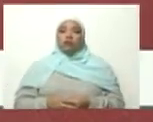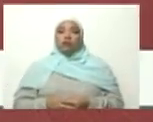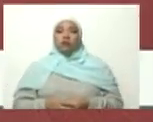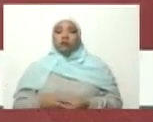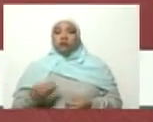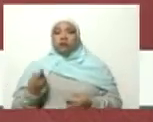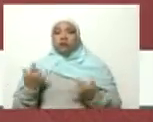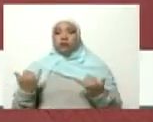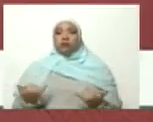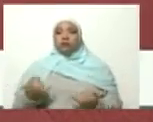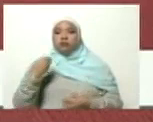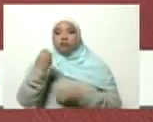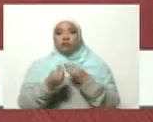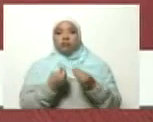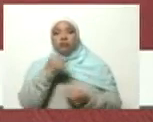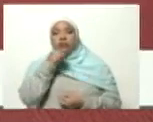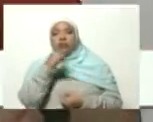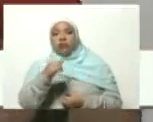esa rebeldía,